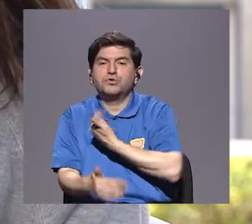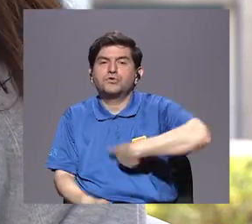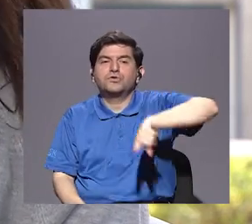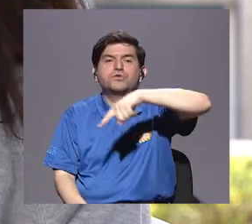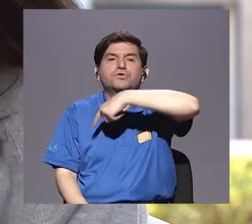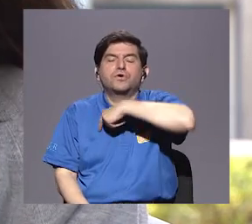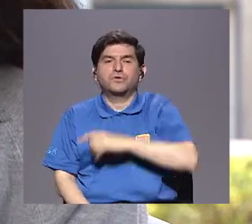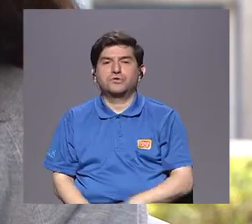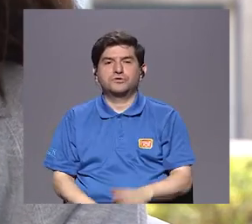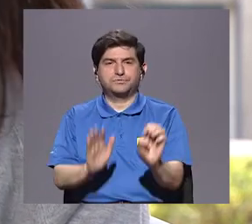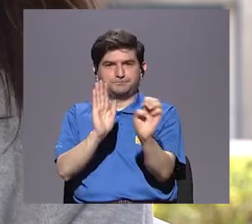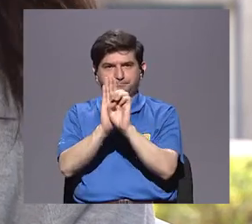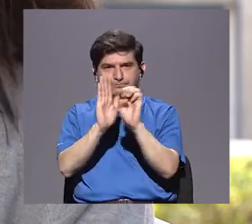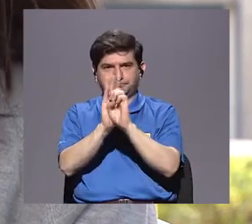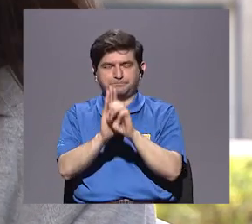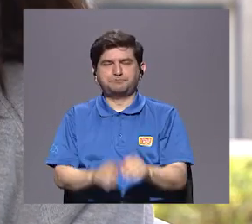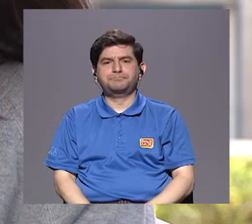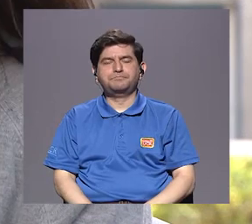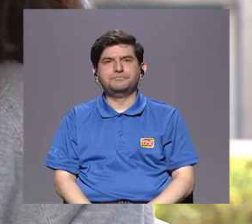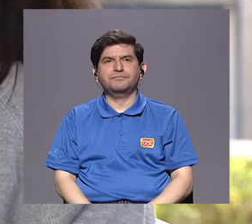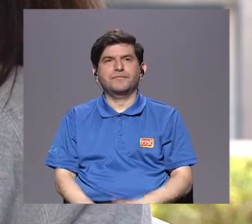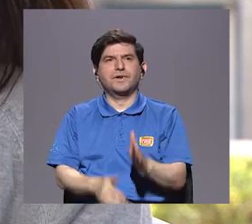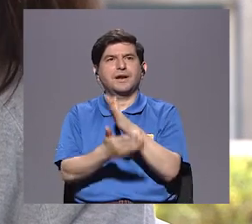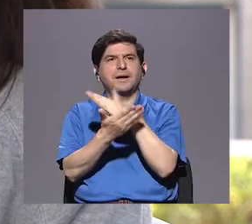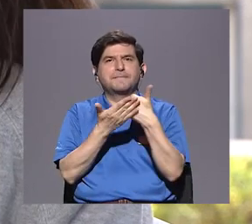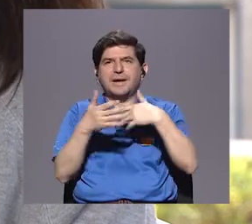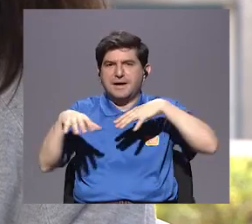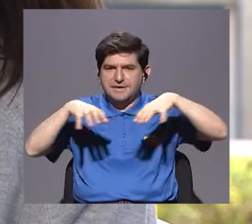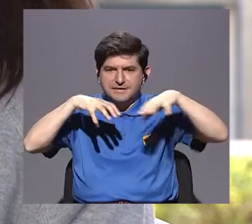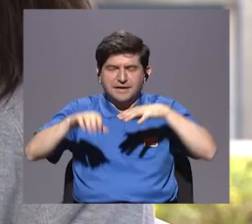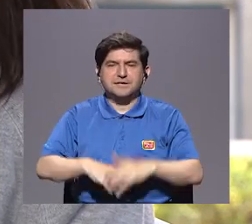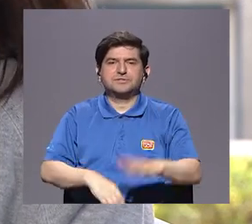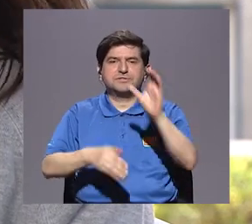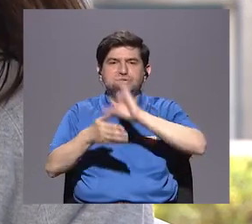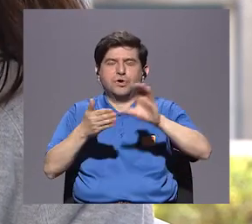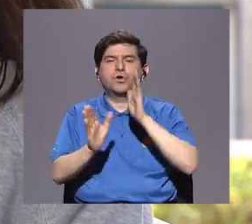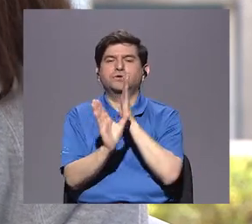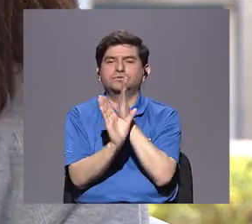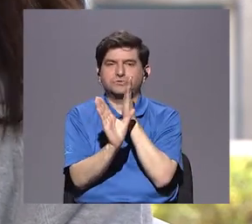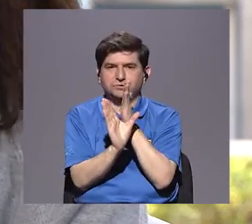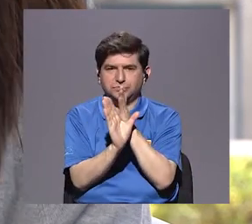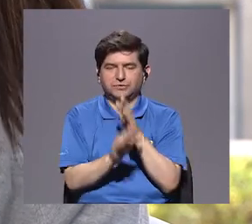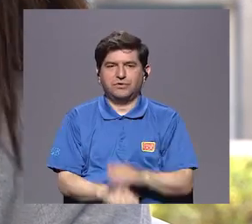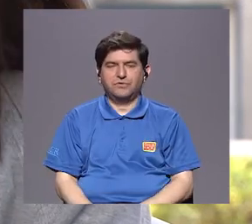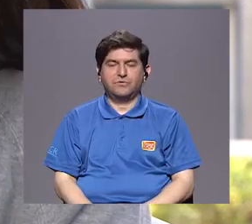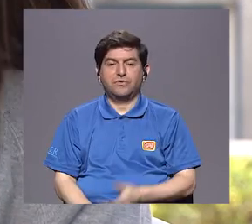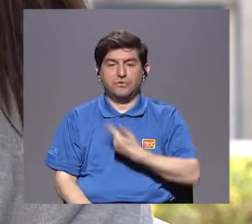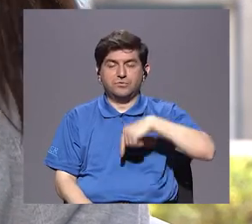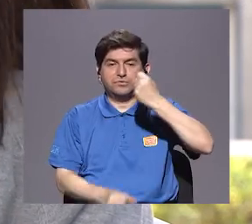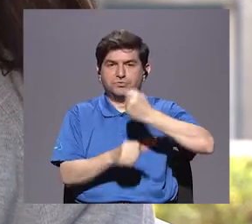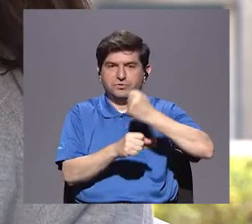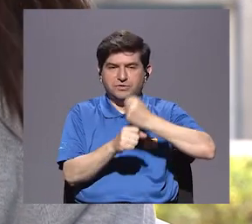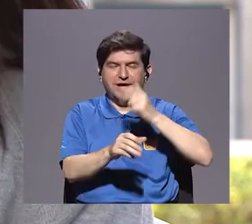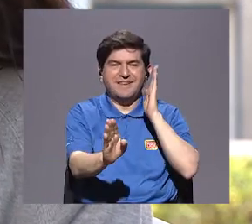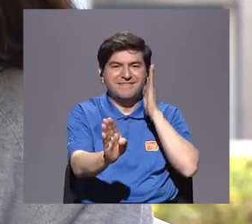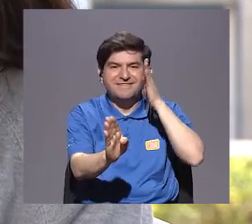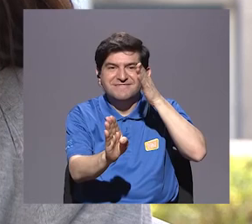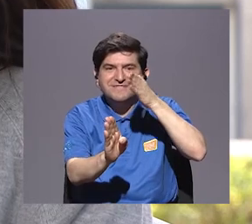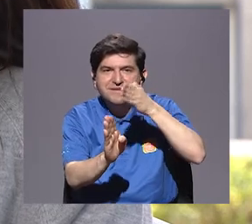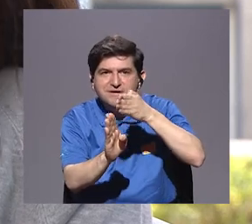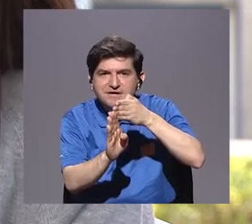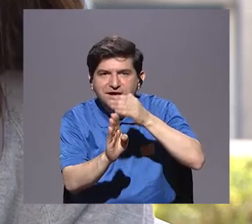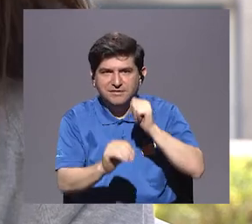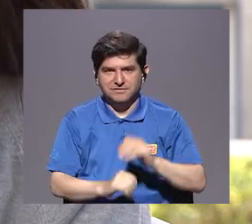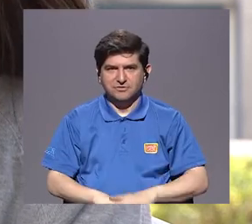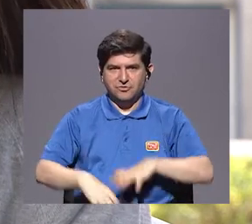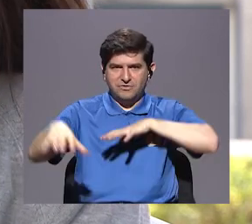nosotros. Por ejemplo, parte de las acciones del Colegio de Psicólogos es que vamos a estar trabajando directamente